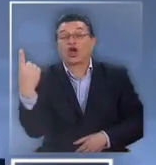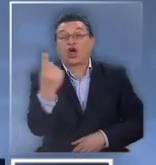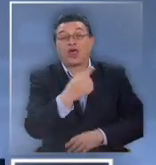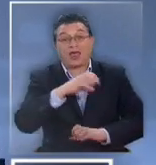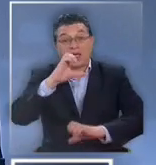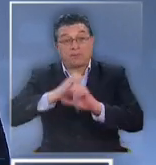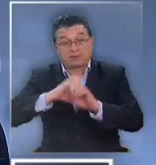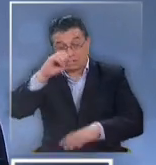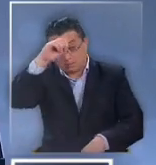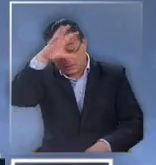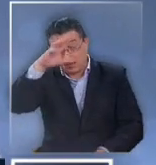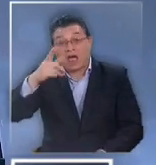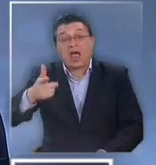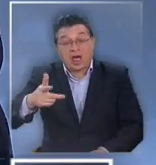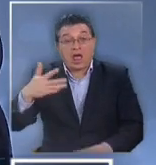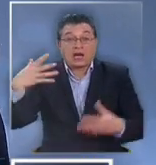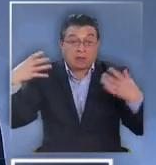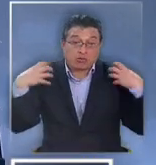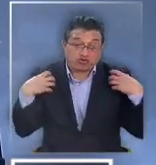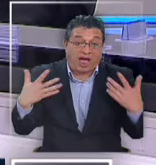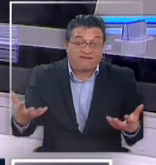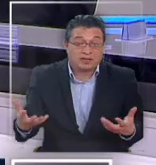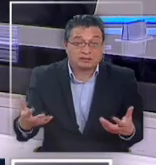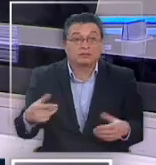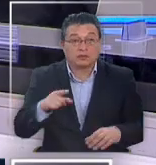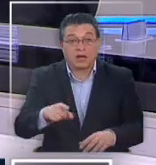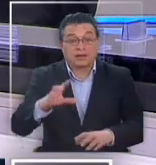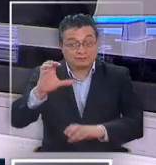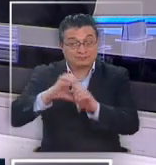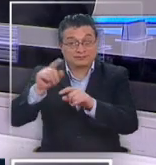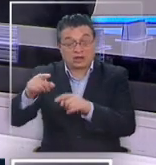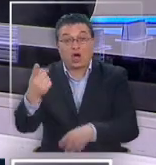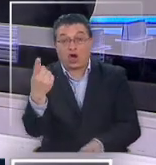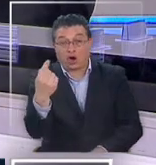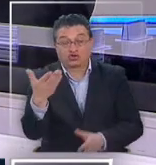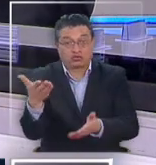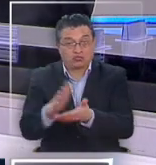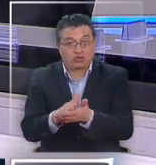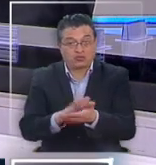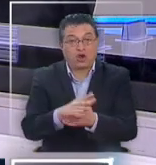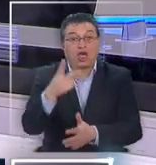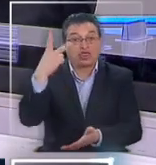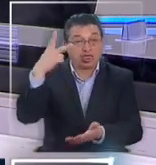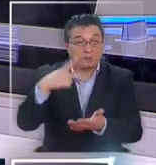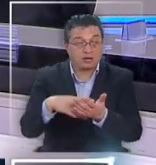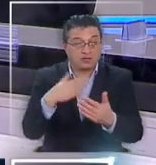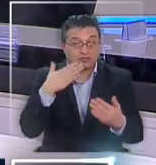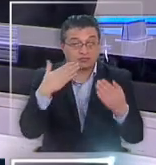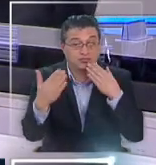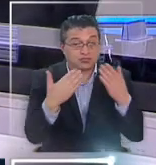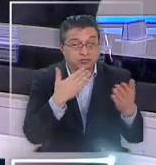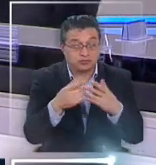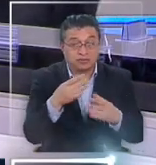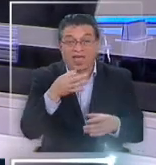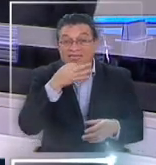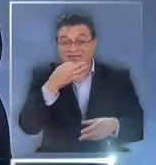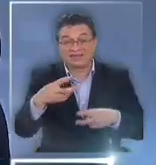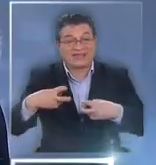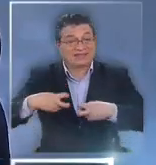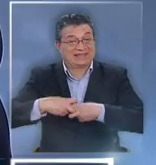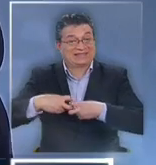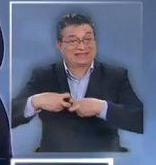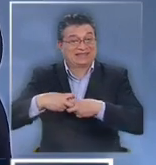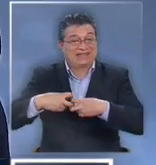son responsables ahora el sector tiene 11 fallecidos y tiene 2 mil contagiados según indicaron los sindicatos que